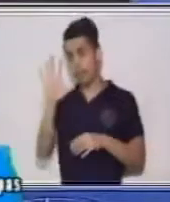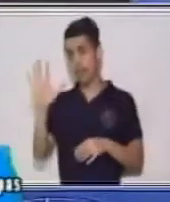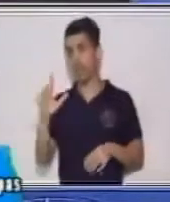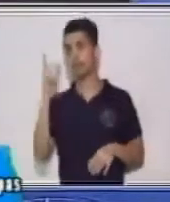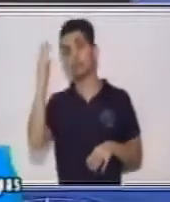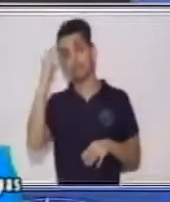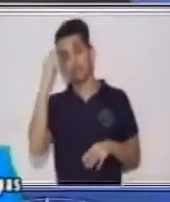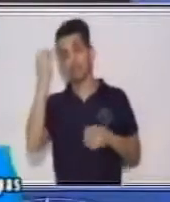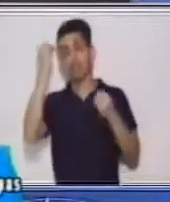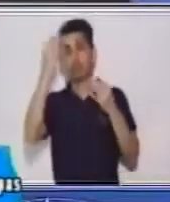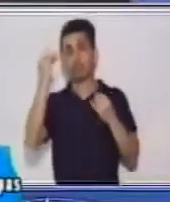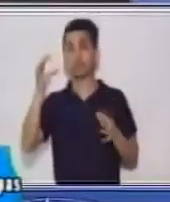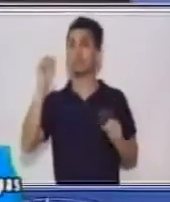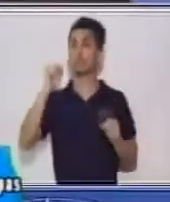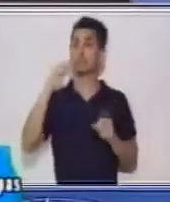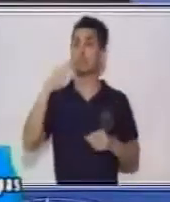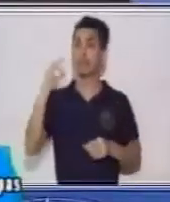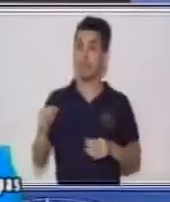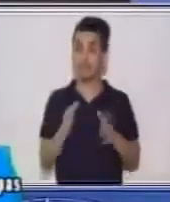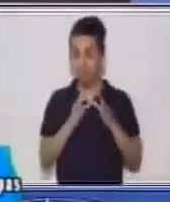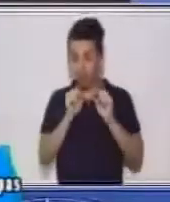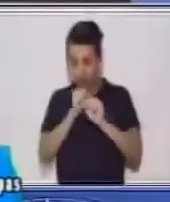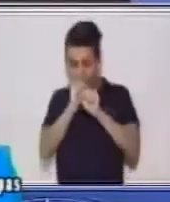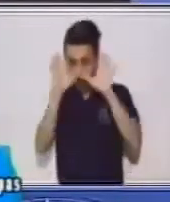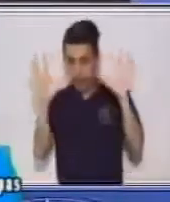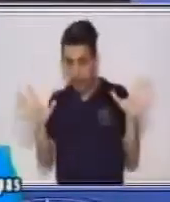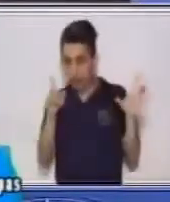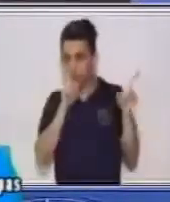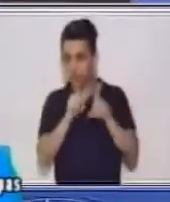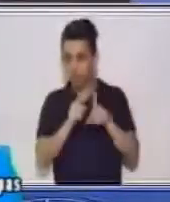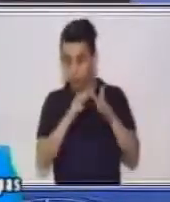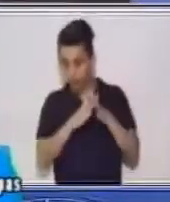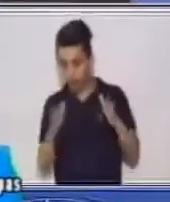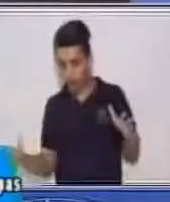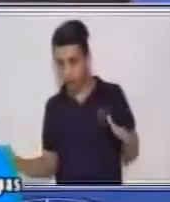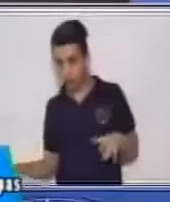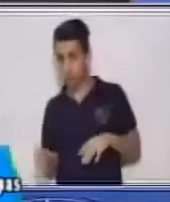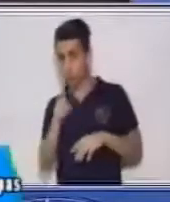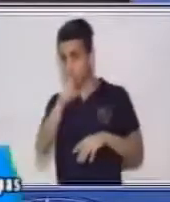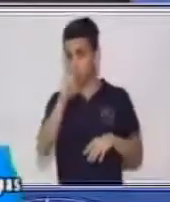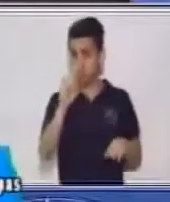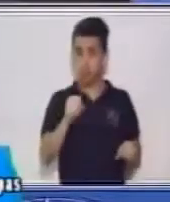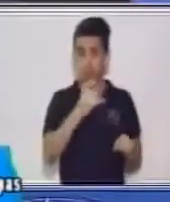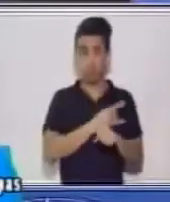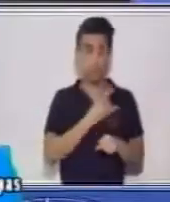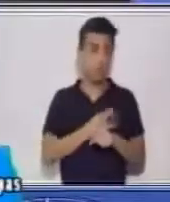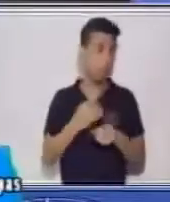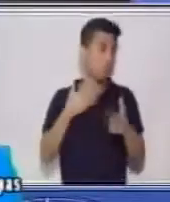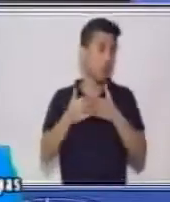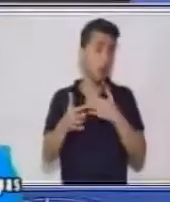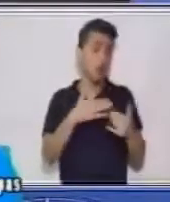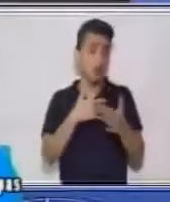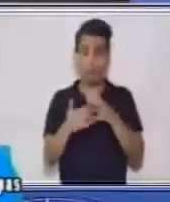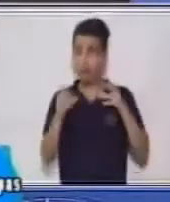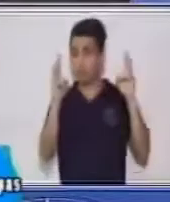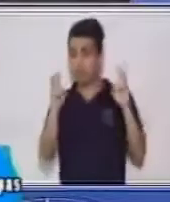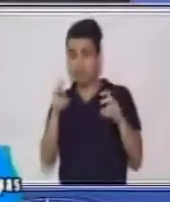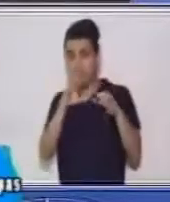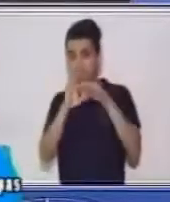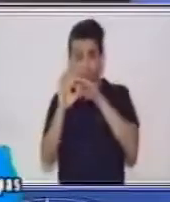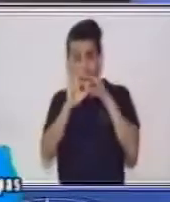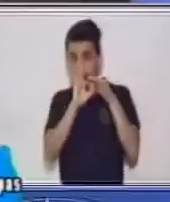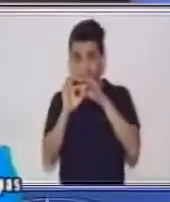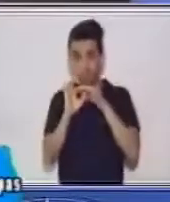clara y es ordenada. Además, tú lo puedes utilizar con cualquier tema